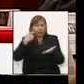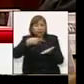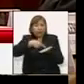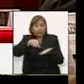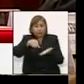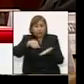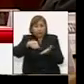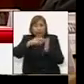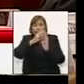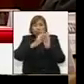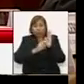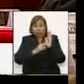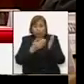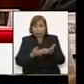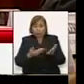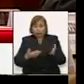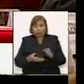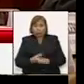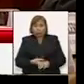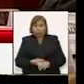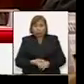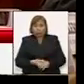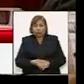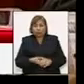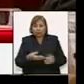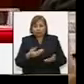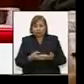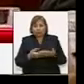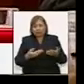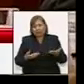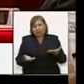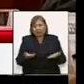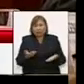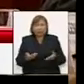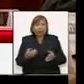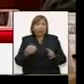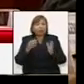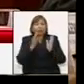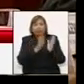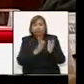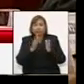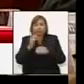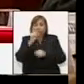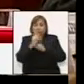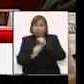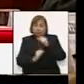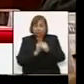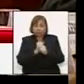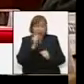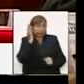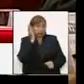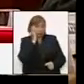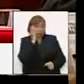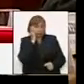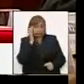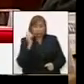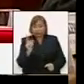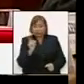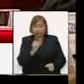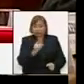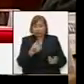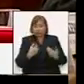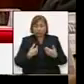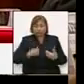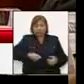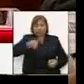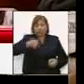operaciones. La orden de operaciones es antes que el plan. Claro, el plan de operaciones es anual, que todos los conocemos, que cada casi todo tiempo nuestro jefe